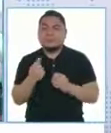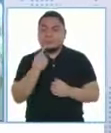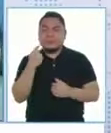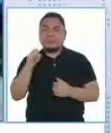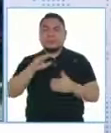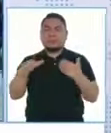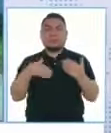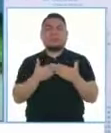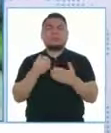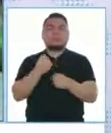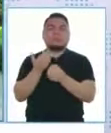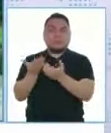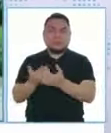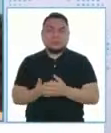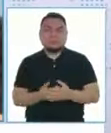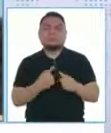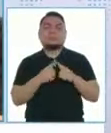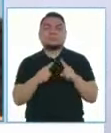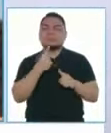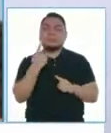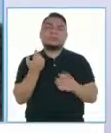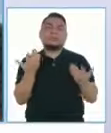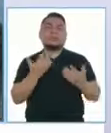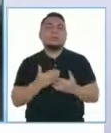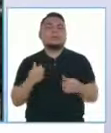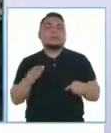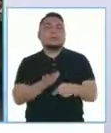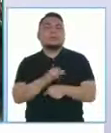los estudiantes, que suman un total de